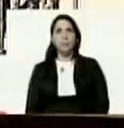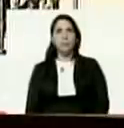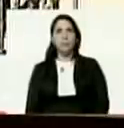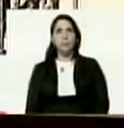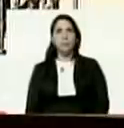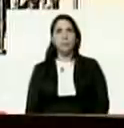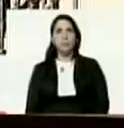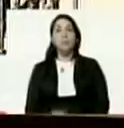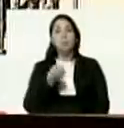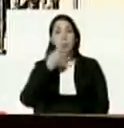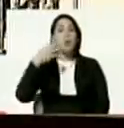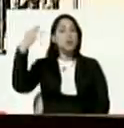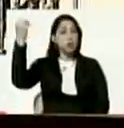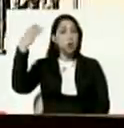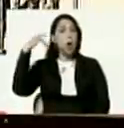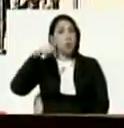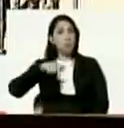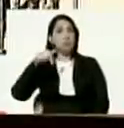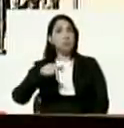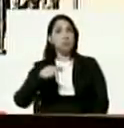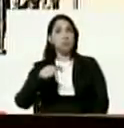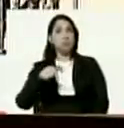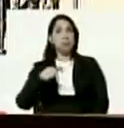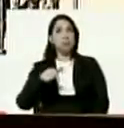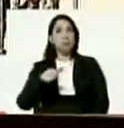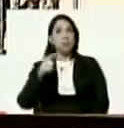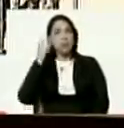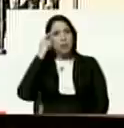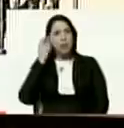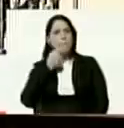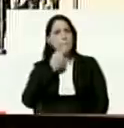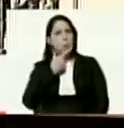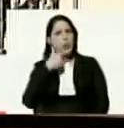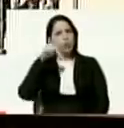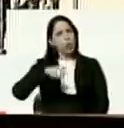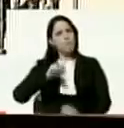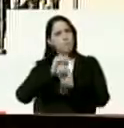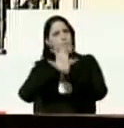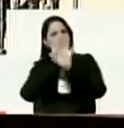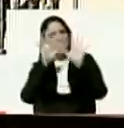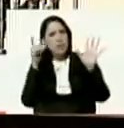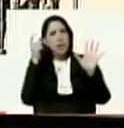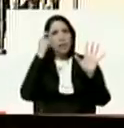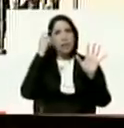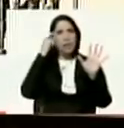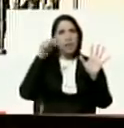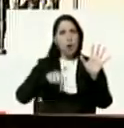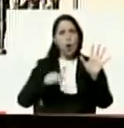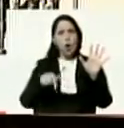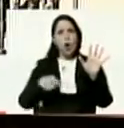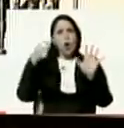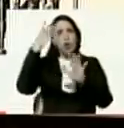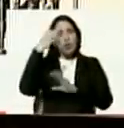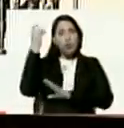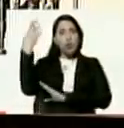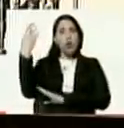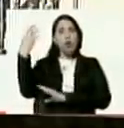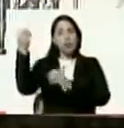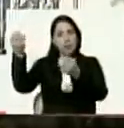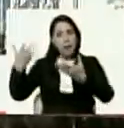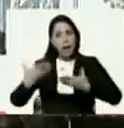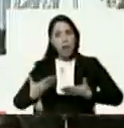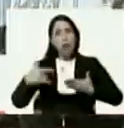Buen sol hoy. Día hermoso hoy, día brillante. Hoy Dios nos regaló este día